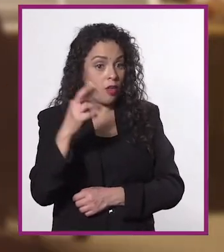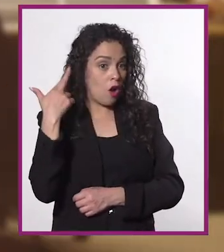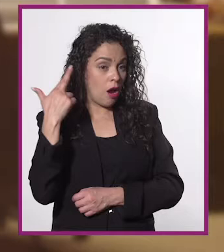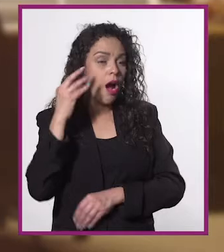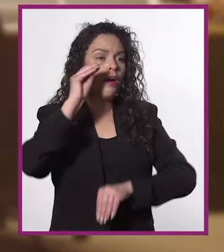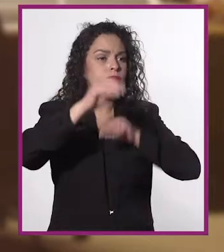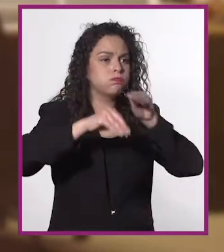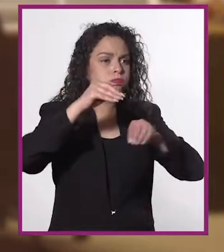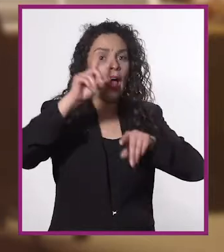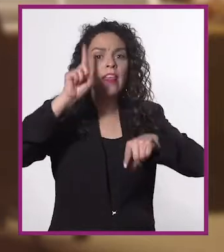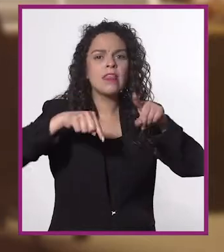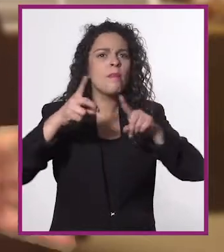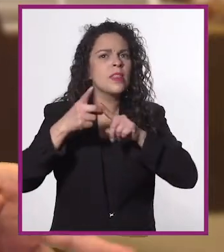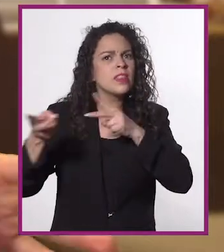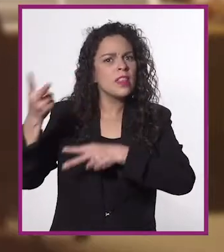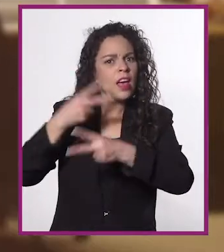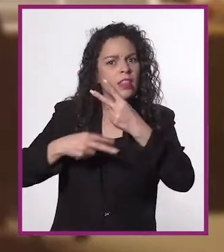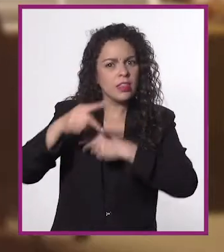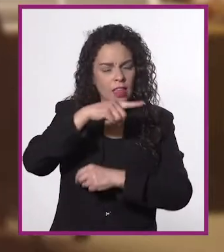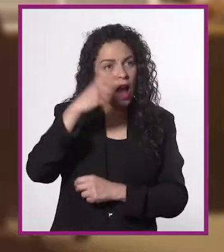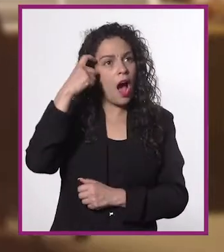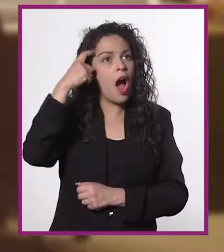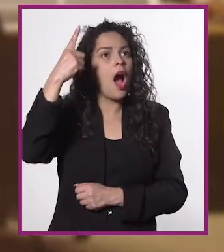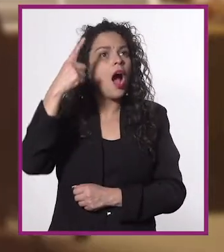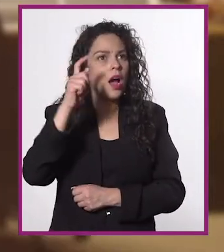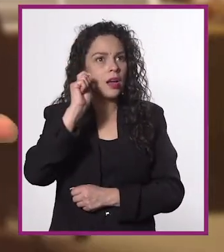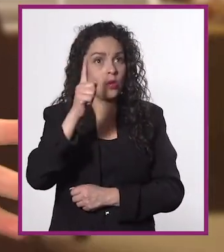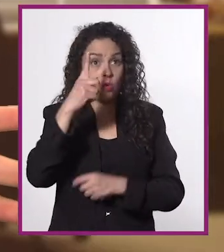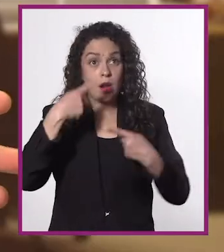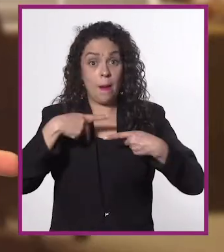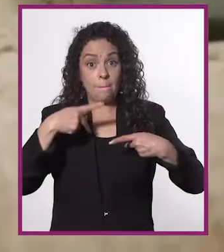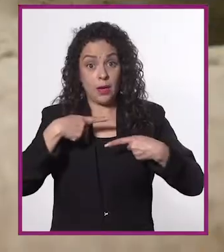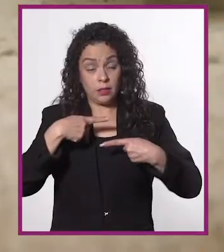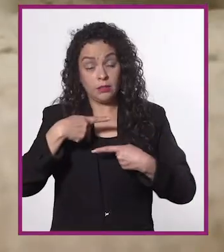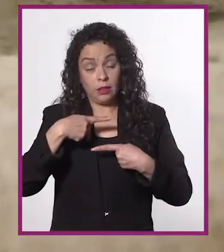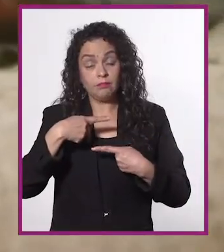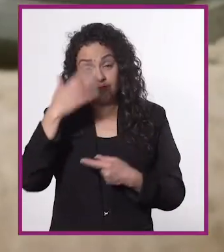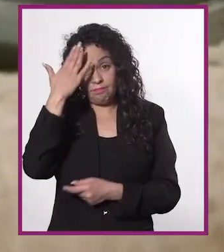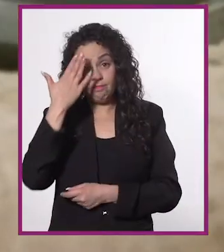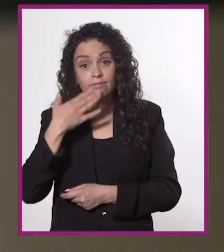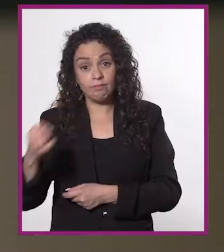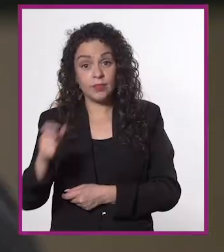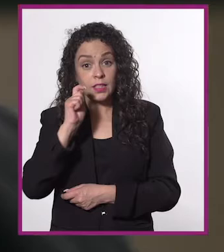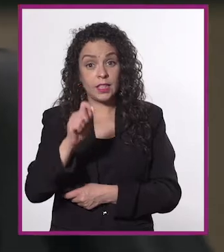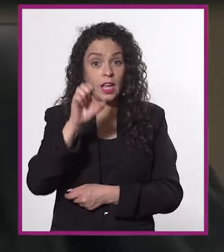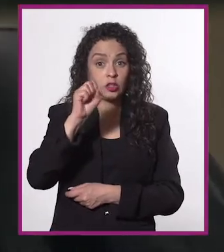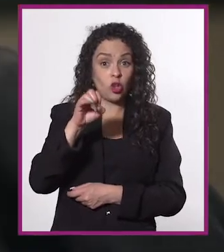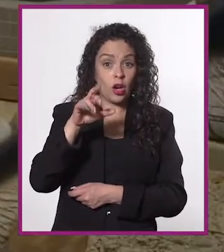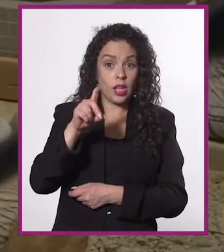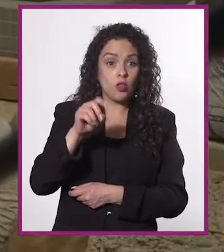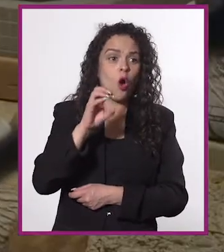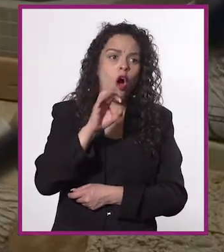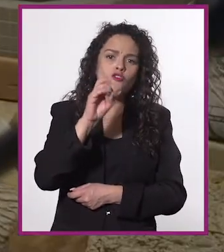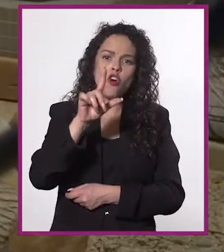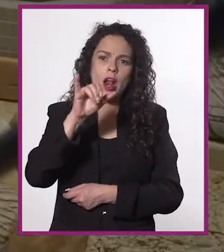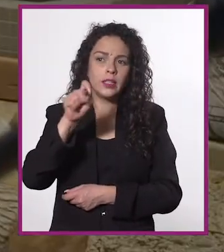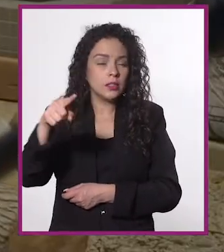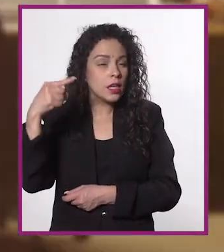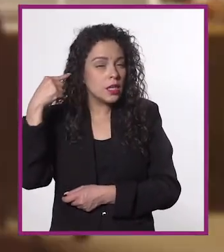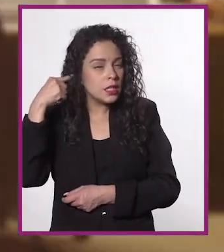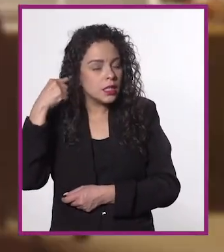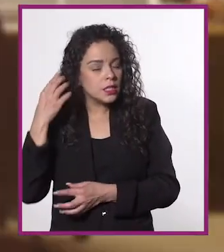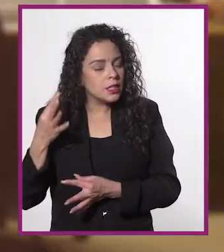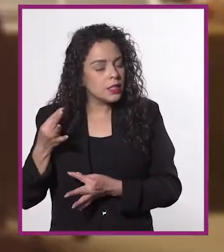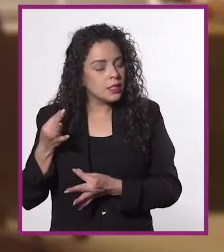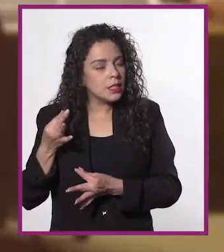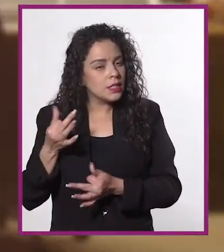del decorado sonoro, dependiendo de su origen, son creados por un especialista de sonido o de Foleys.